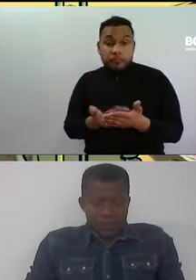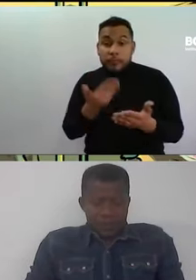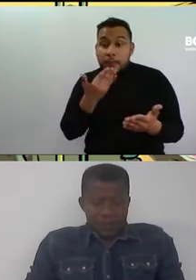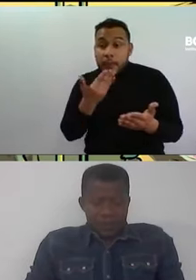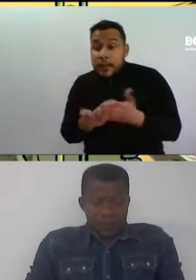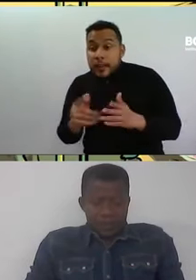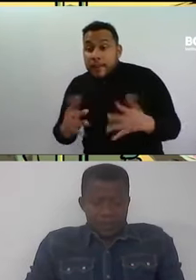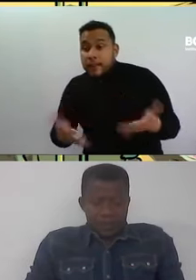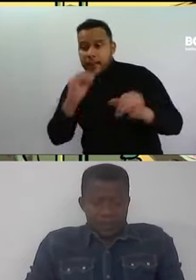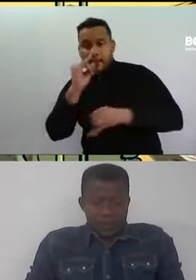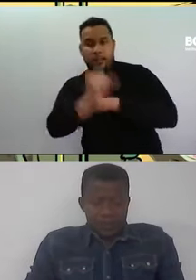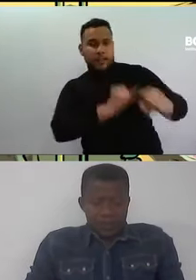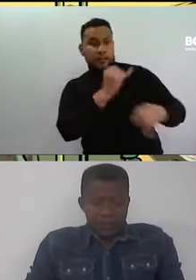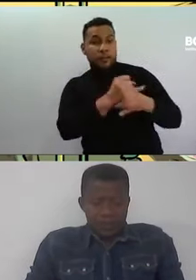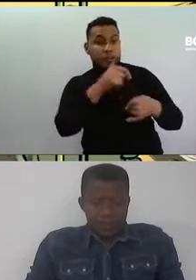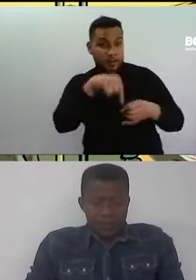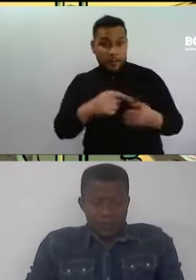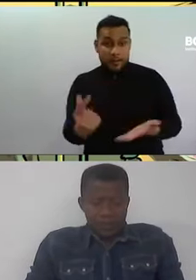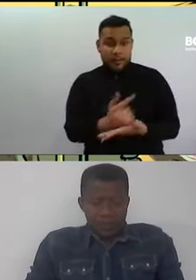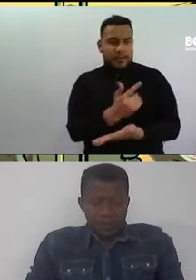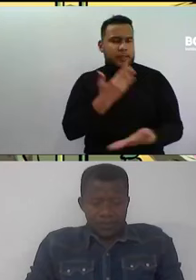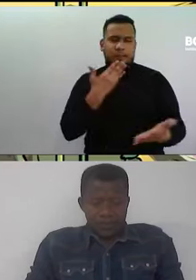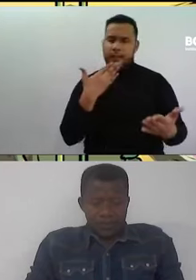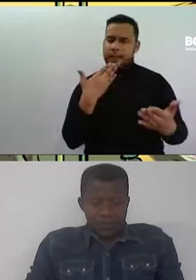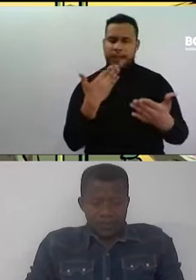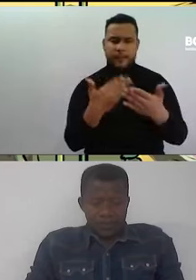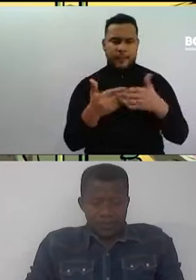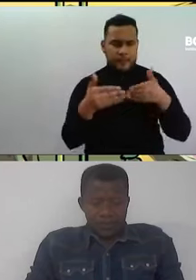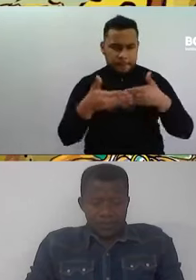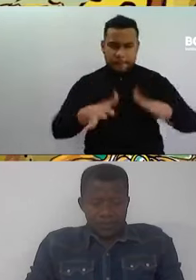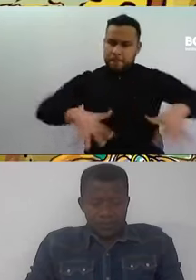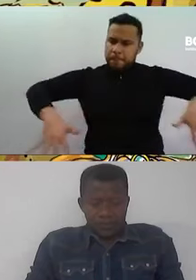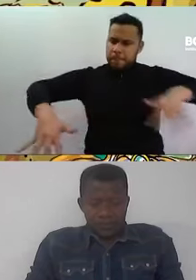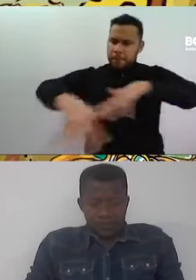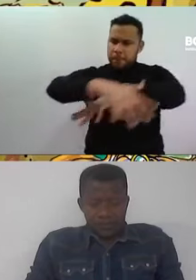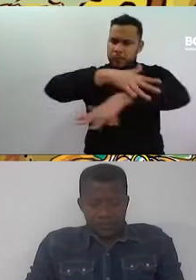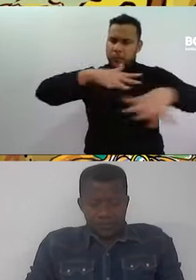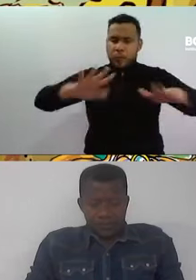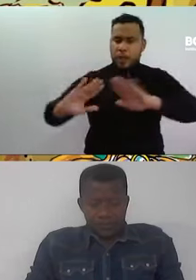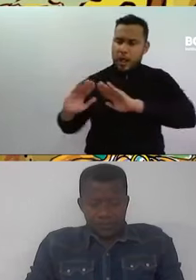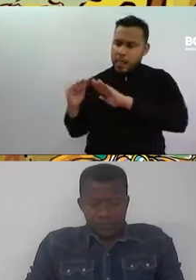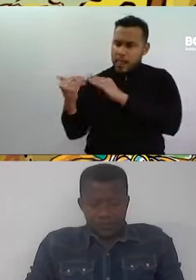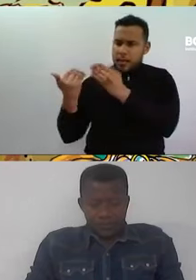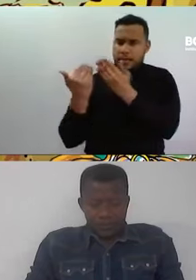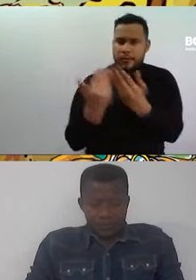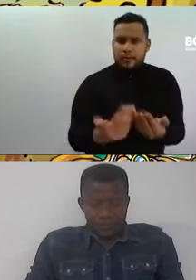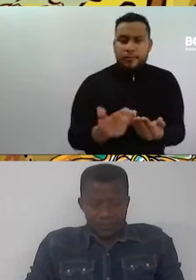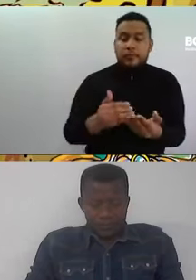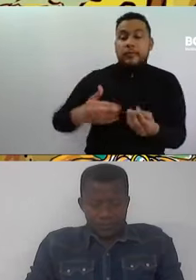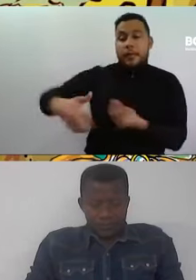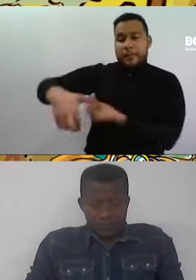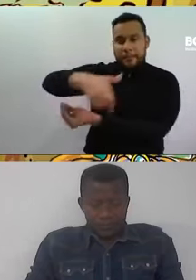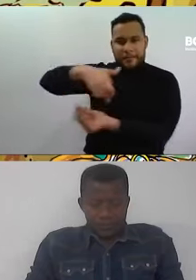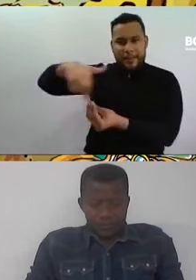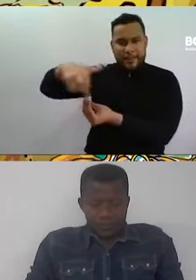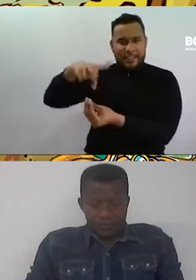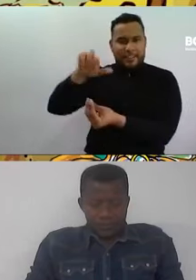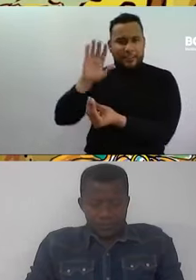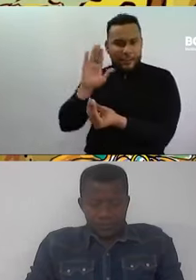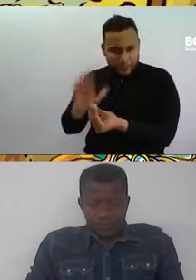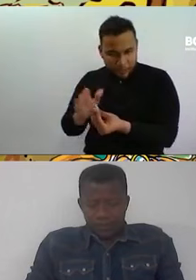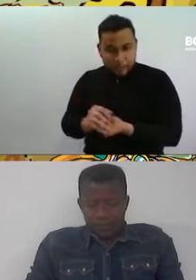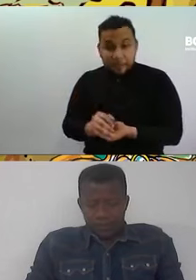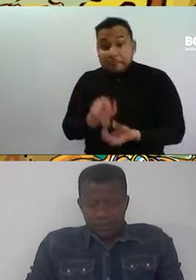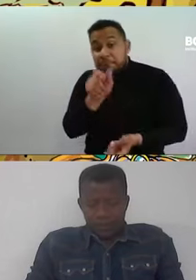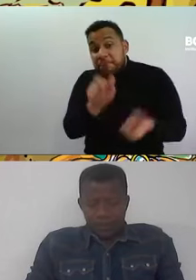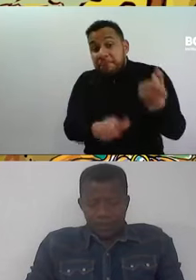Feria Internacional del Libro, por abrir este espacio a la literatura del Palenque, a estos dos